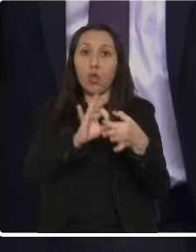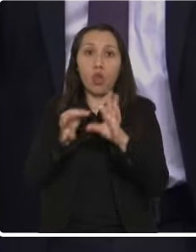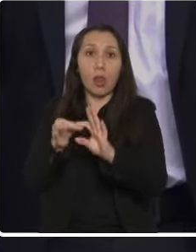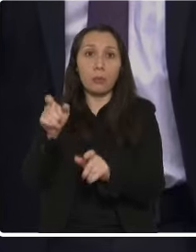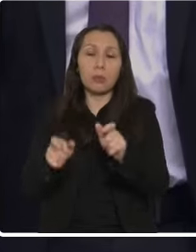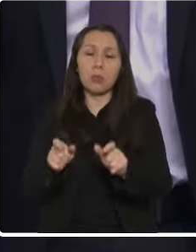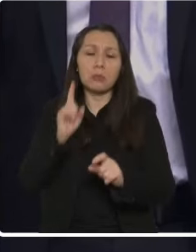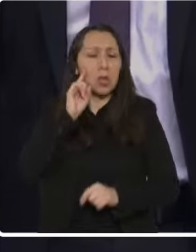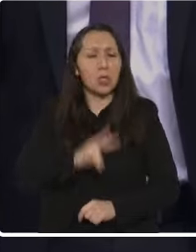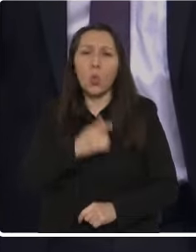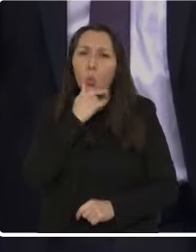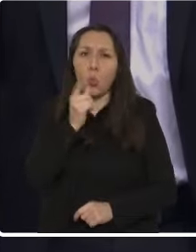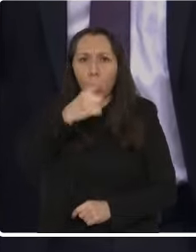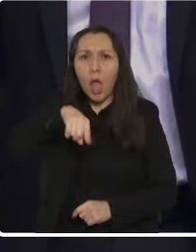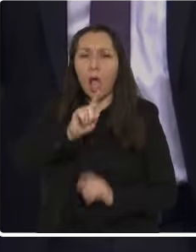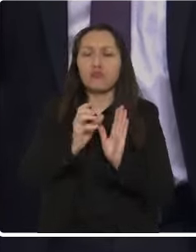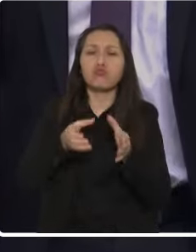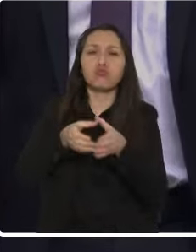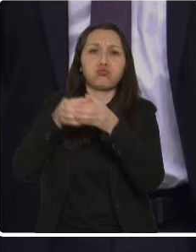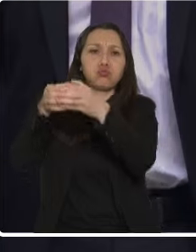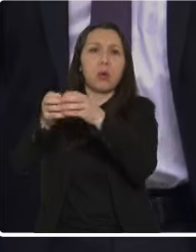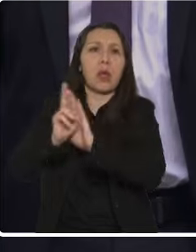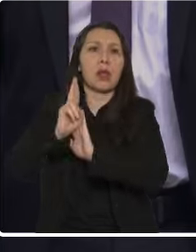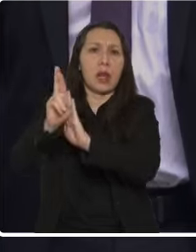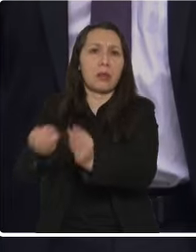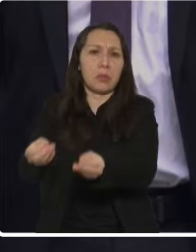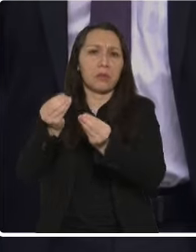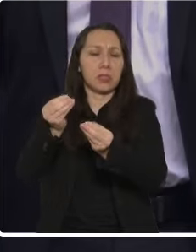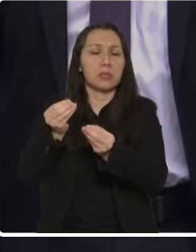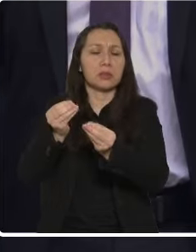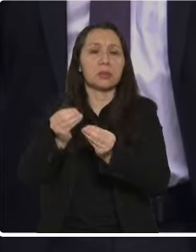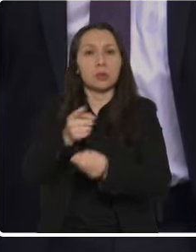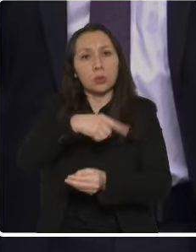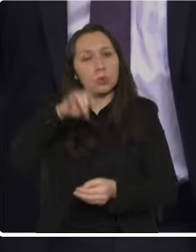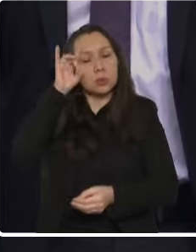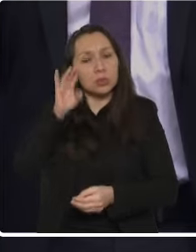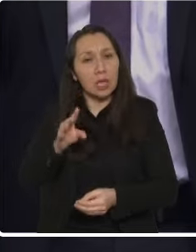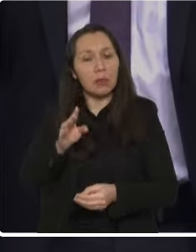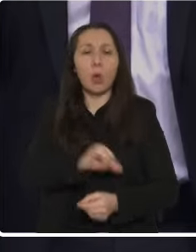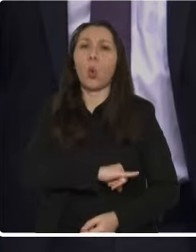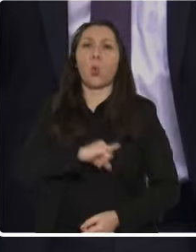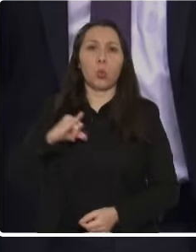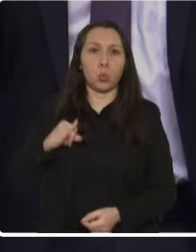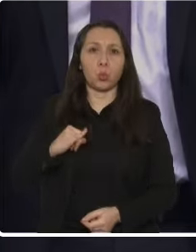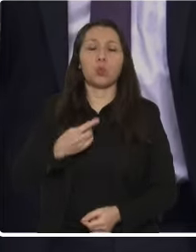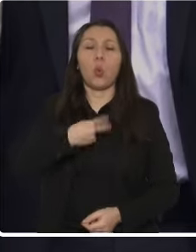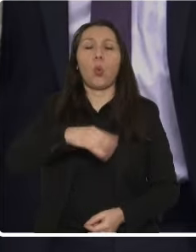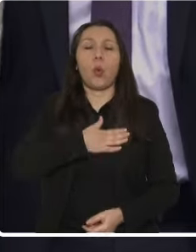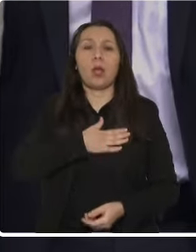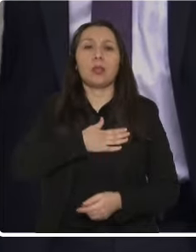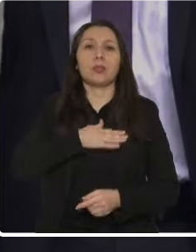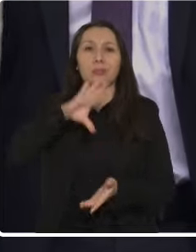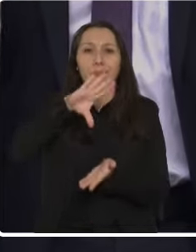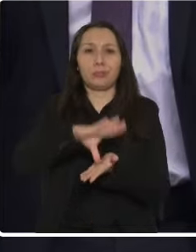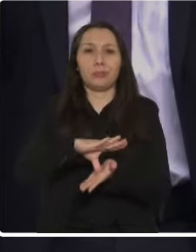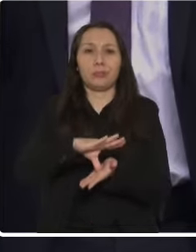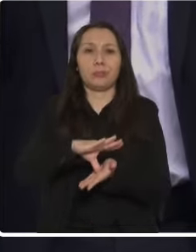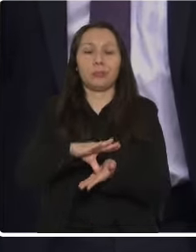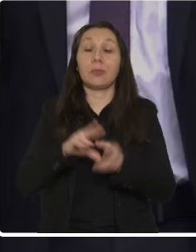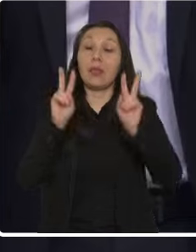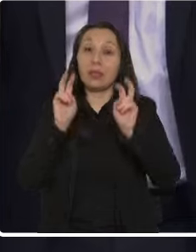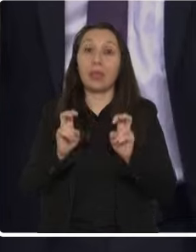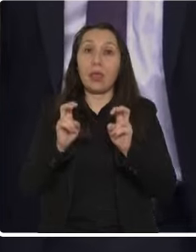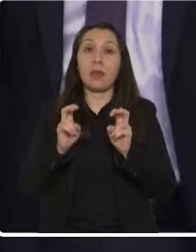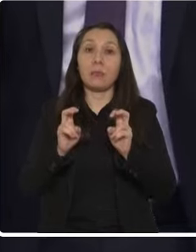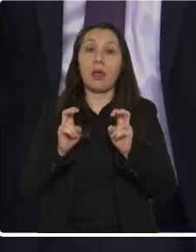olímpicos, no me cabe ninguna duda que nos van a representar y sepan que son el orgullo de nuestra patria.